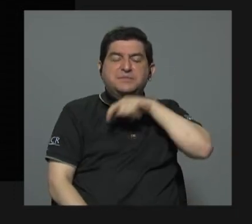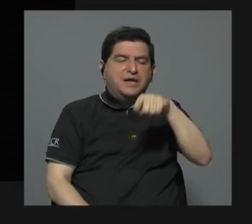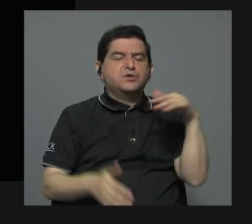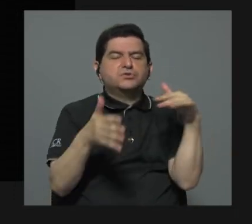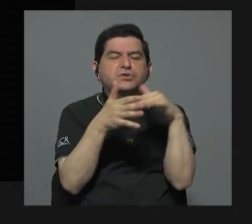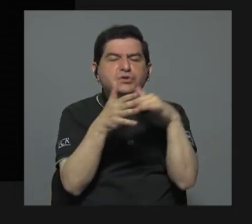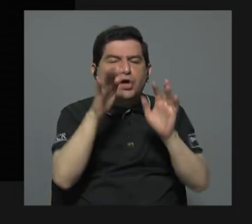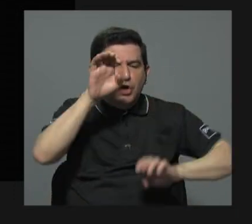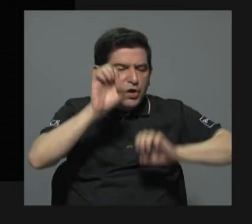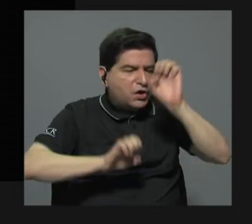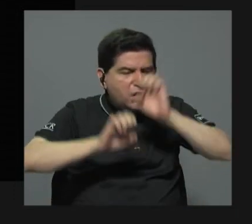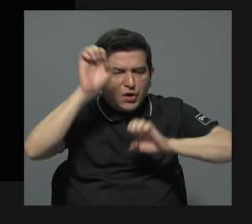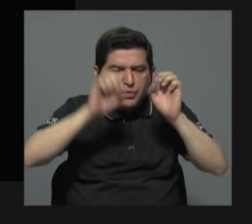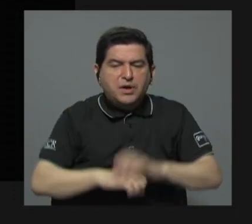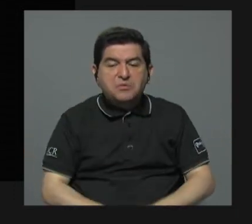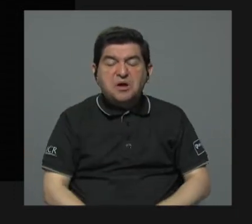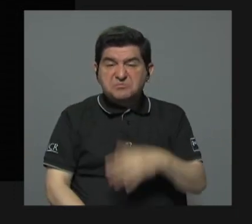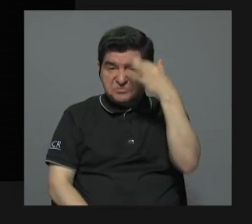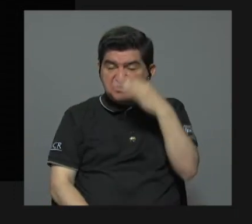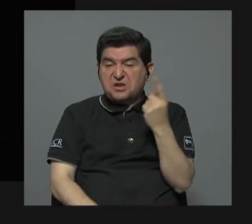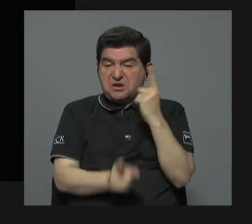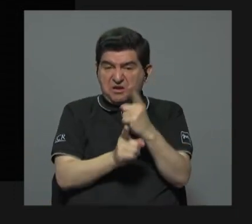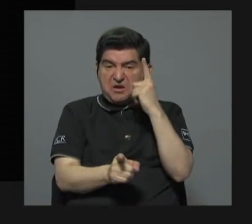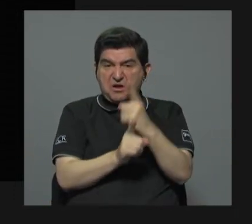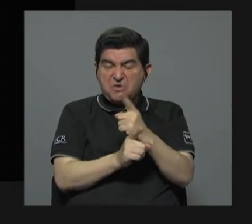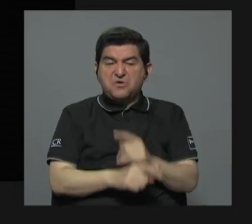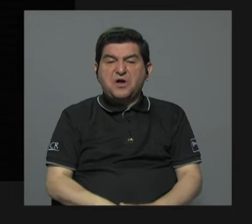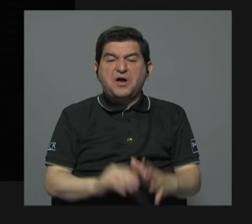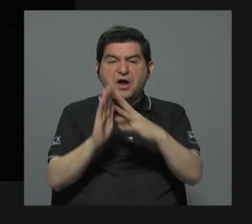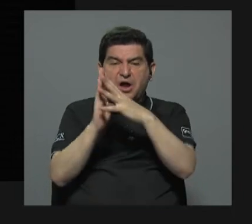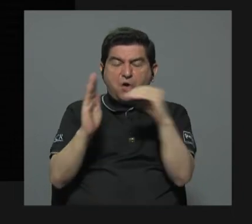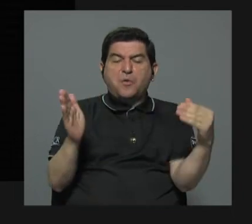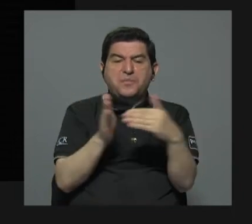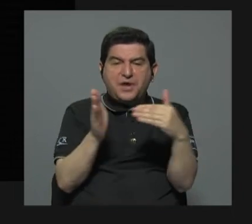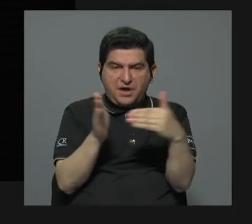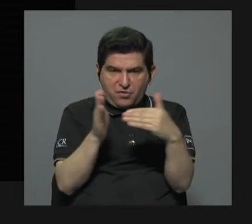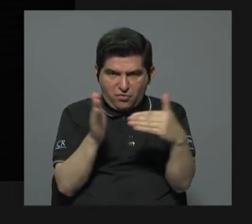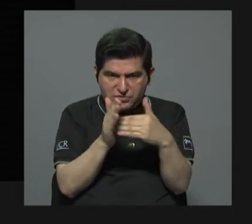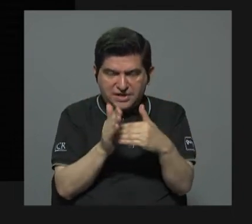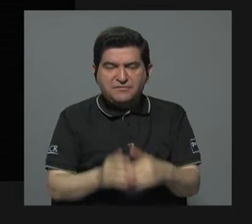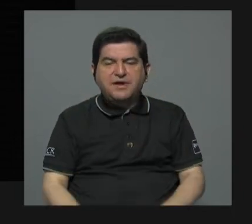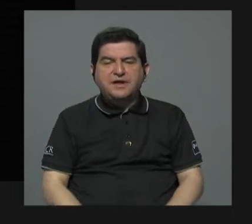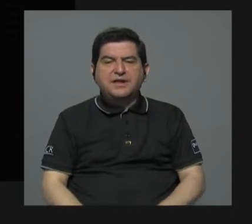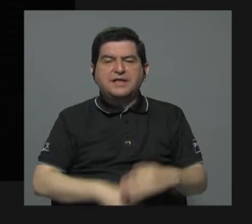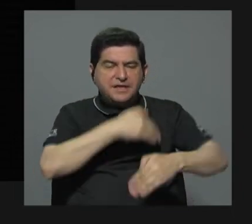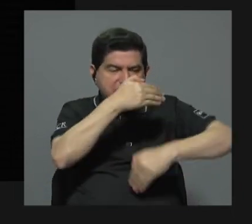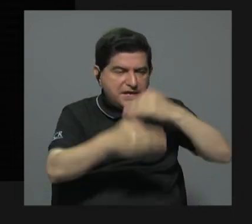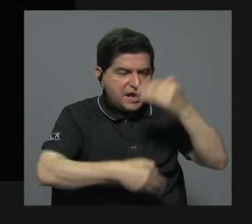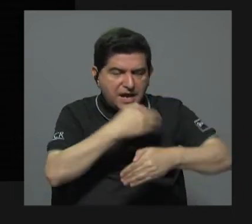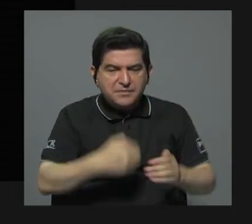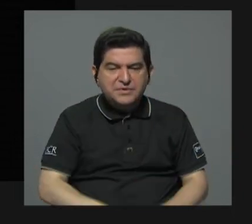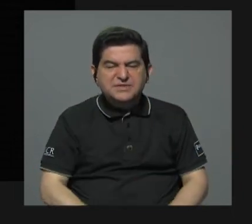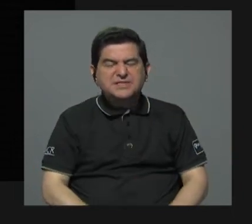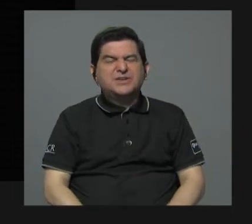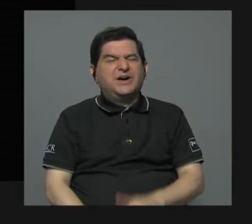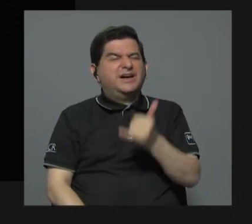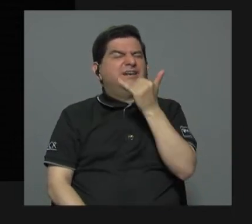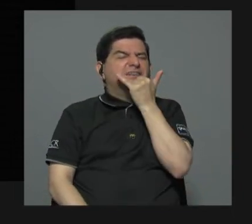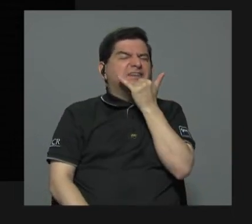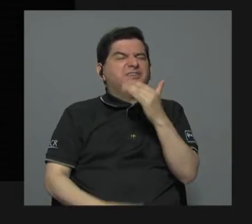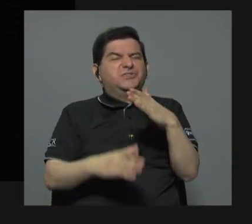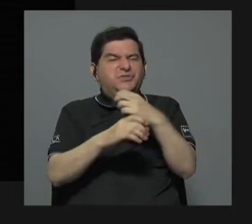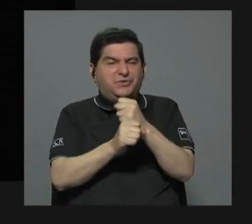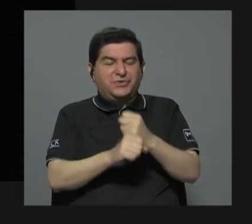estudio, una evaluación, y si les parecía bien, copiaban nuevamente el escudo, y en el copiado, en el proceso, cometen errores. Entonces,